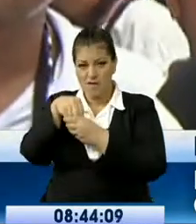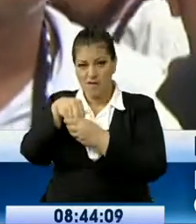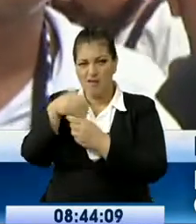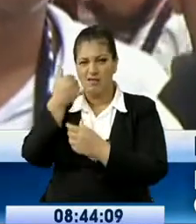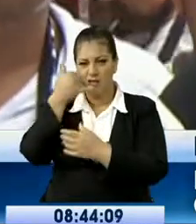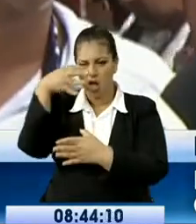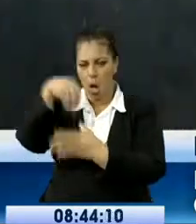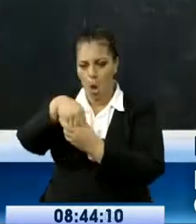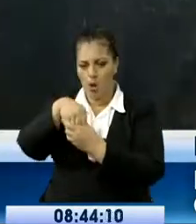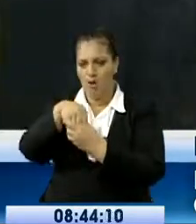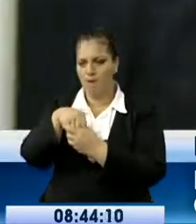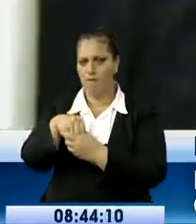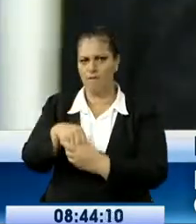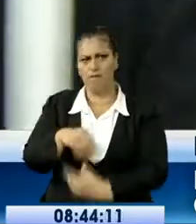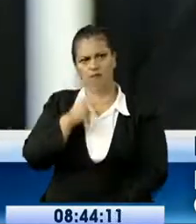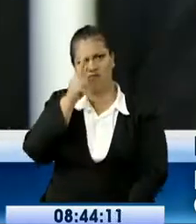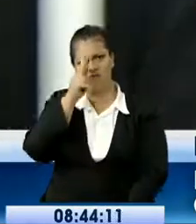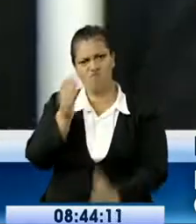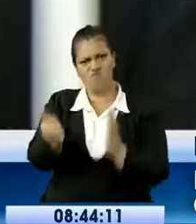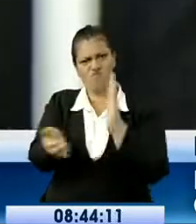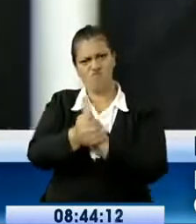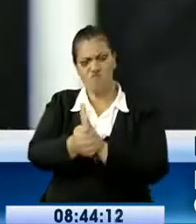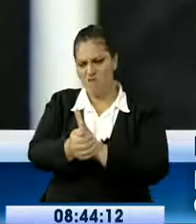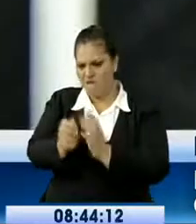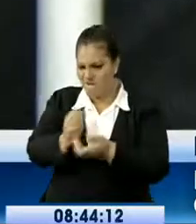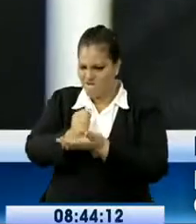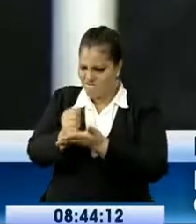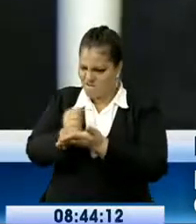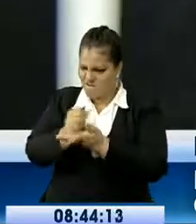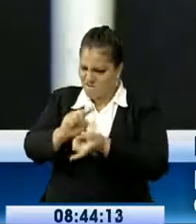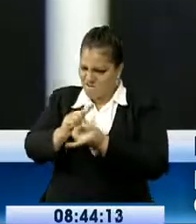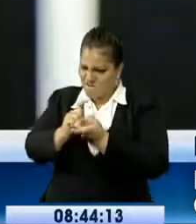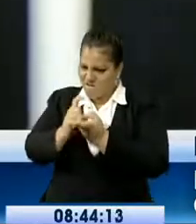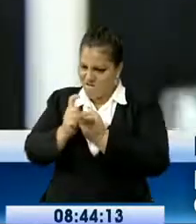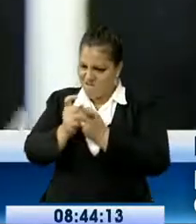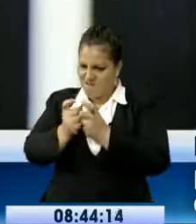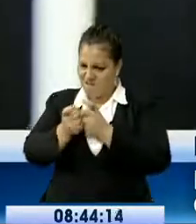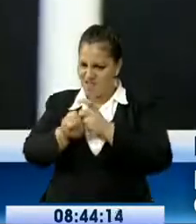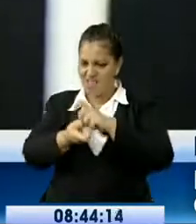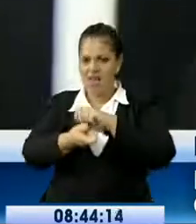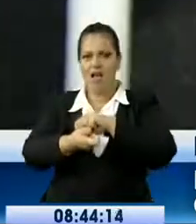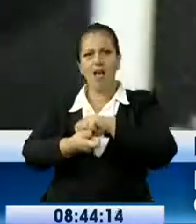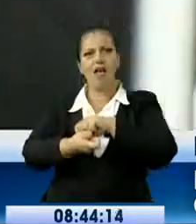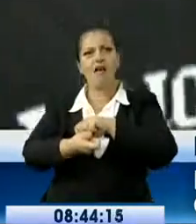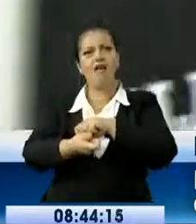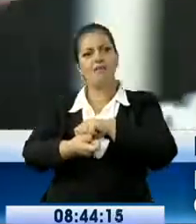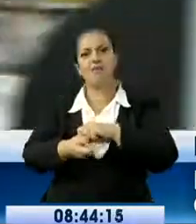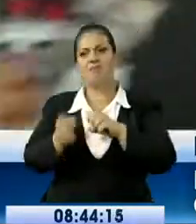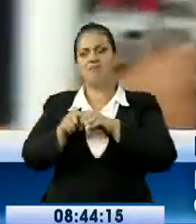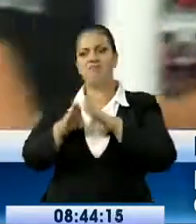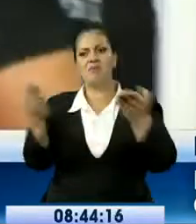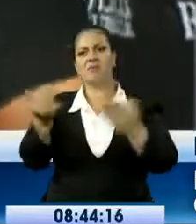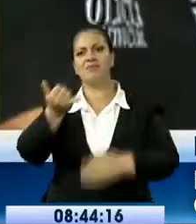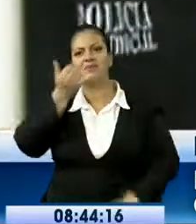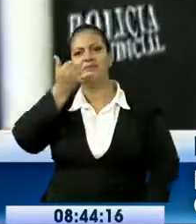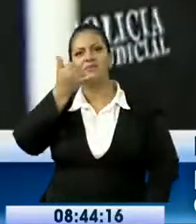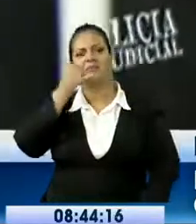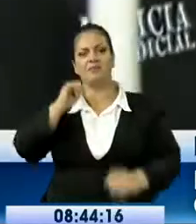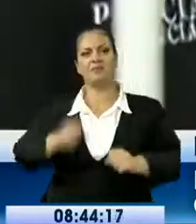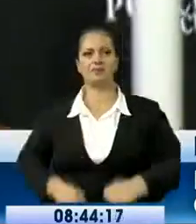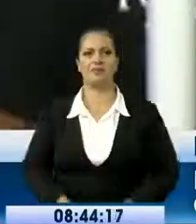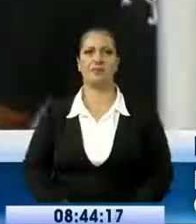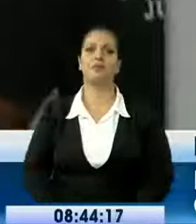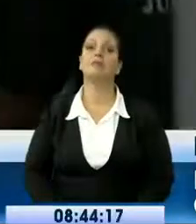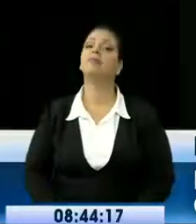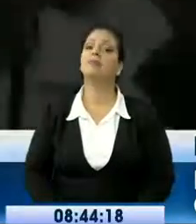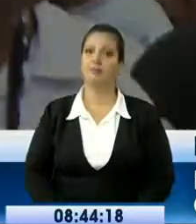me comentaban los señores especializados, que estos emails que lo ingresan son de teléfonos del exterior. Entonces,